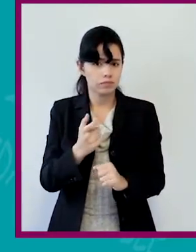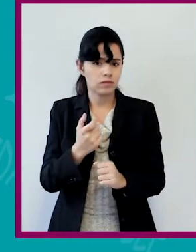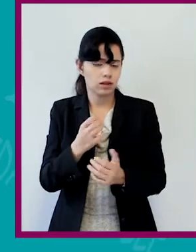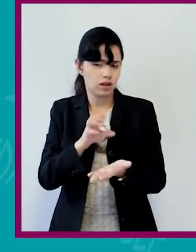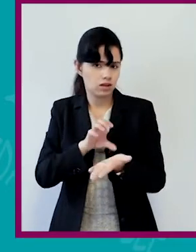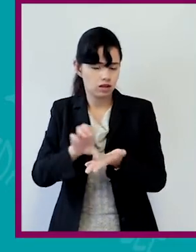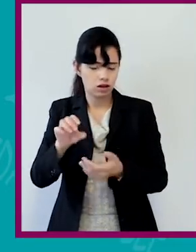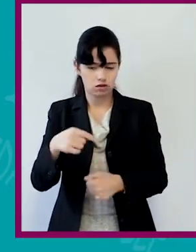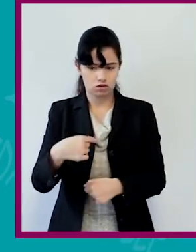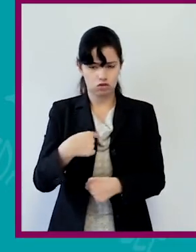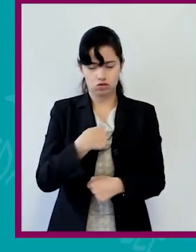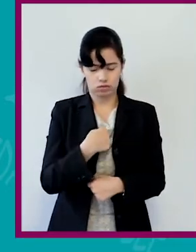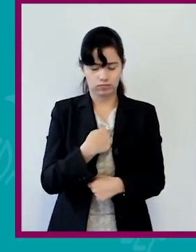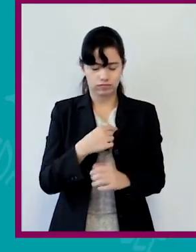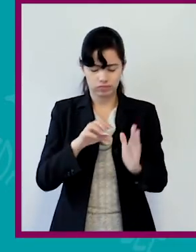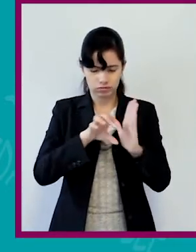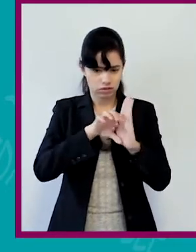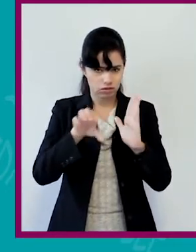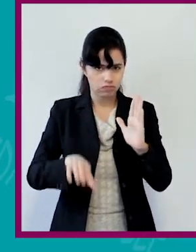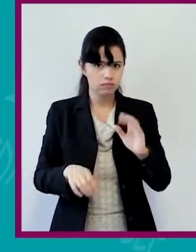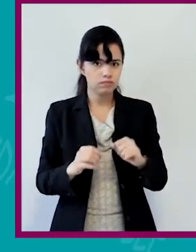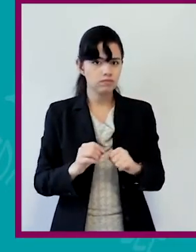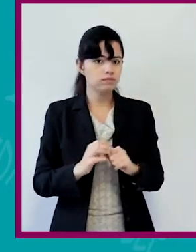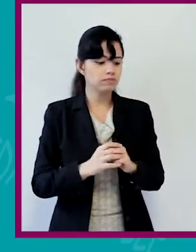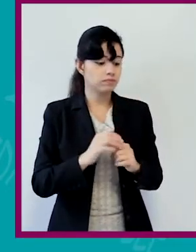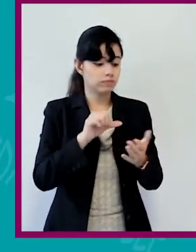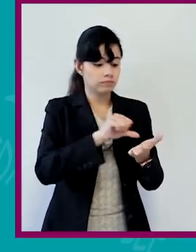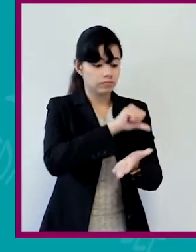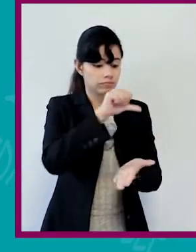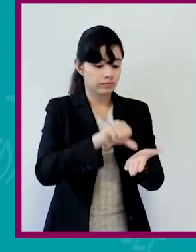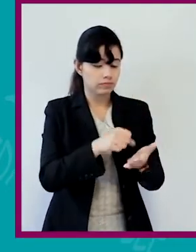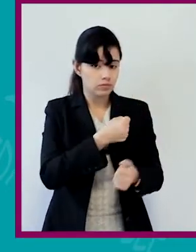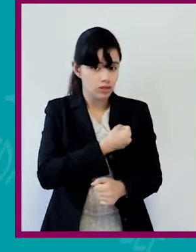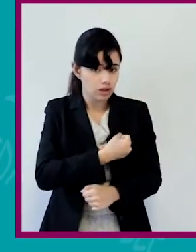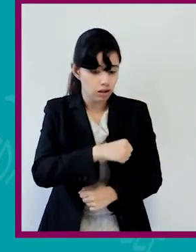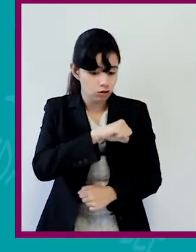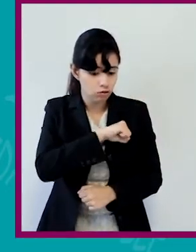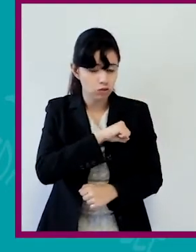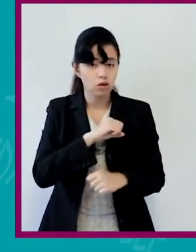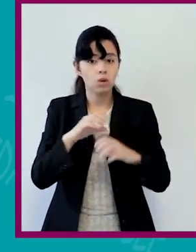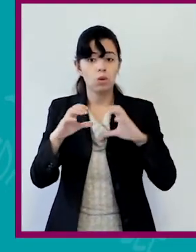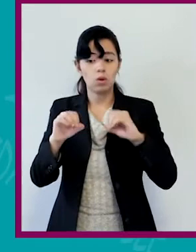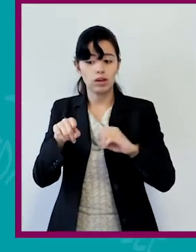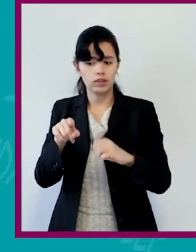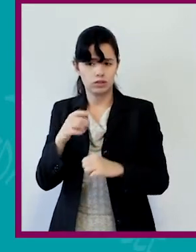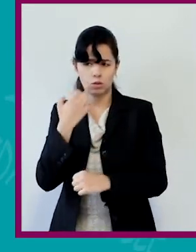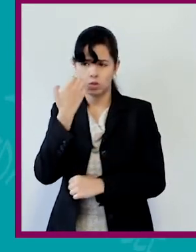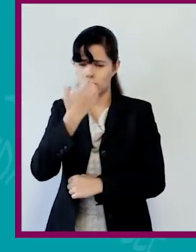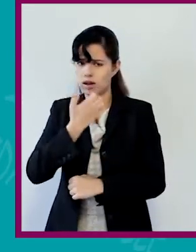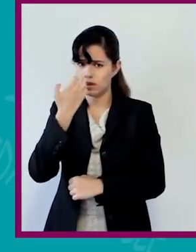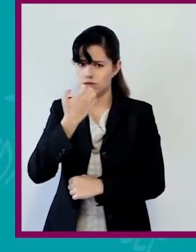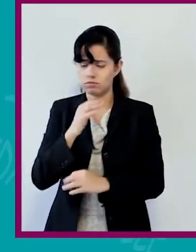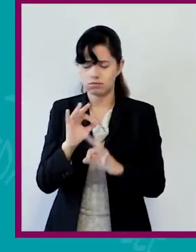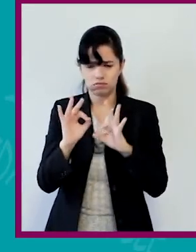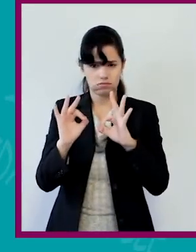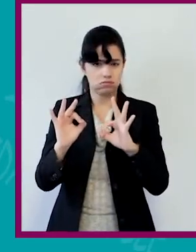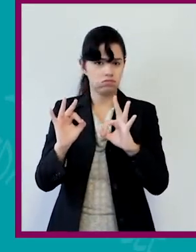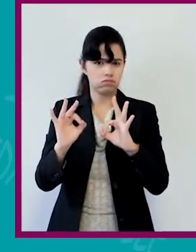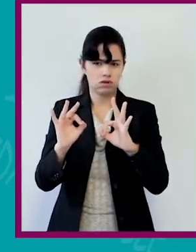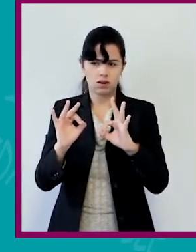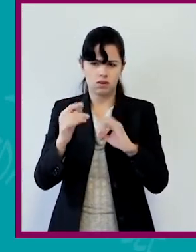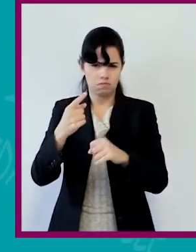directas. Una transferencia indirecta es que yo construya centros de salud o escuelas buenas